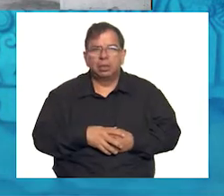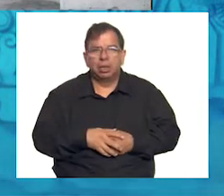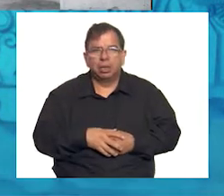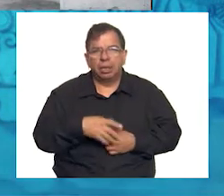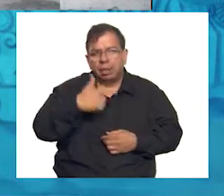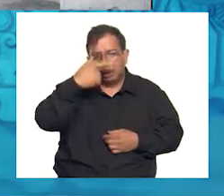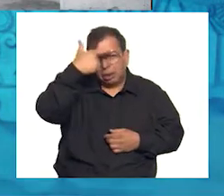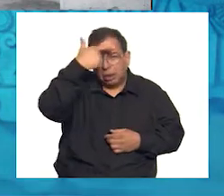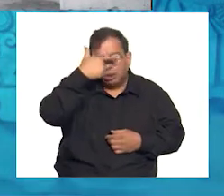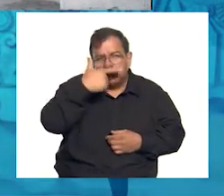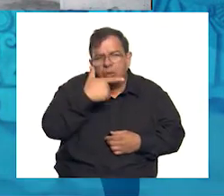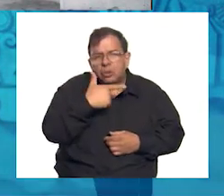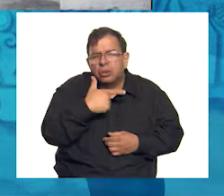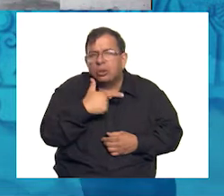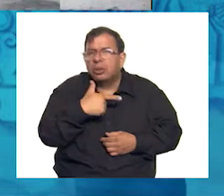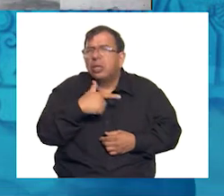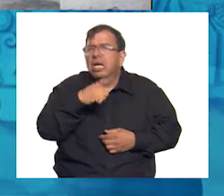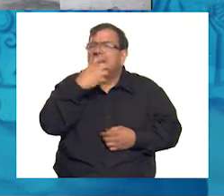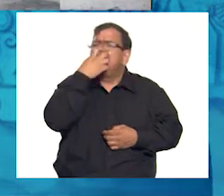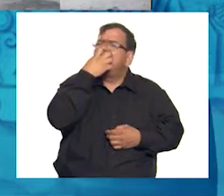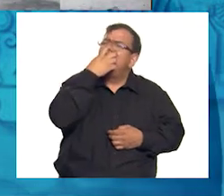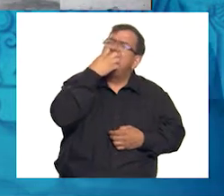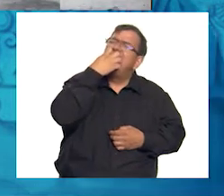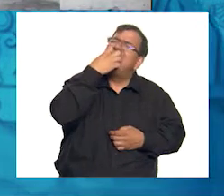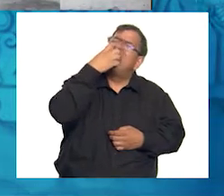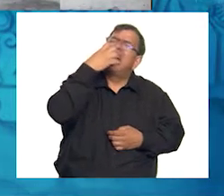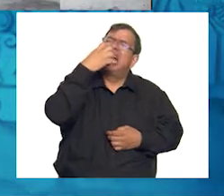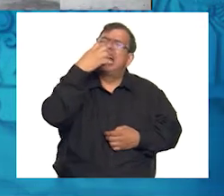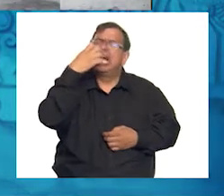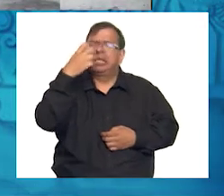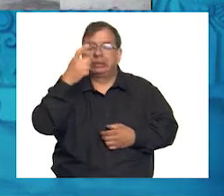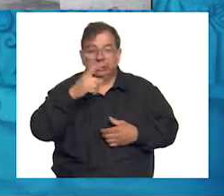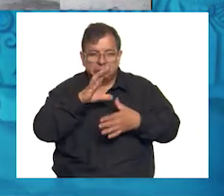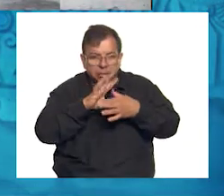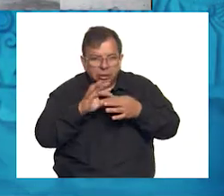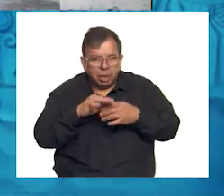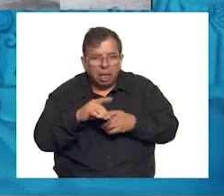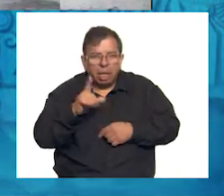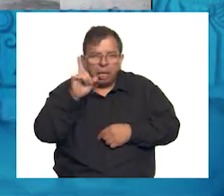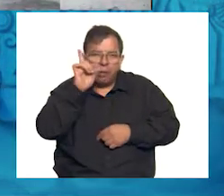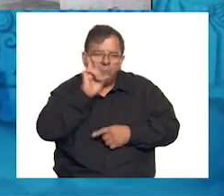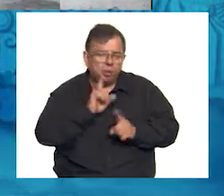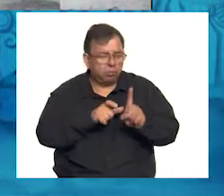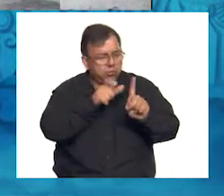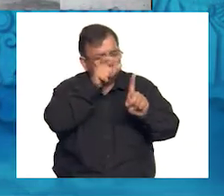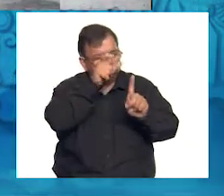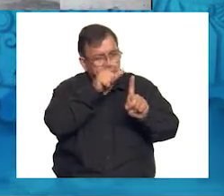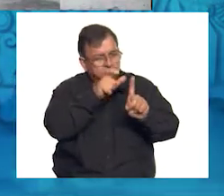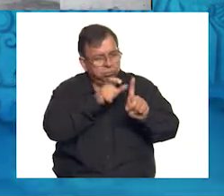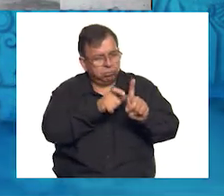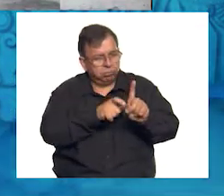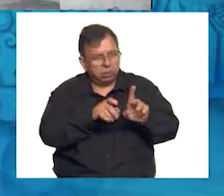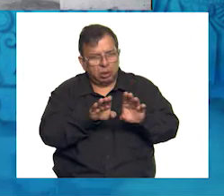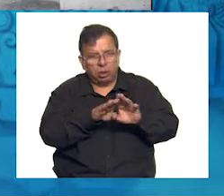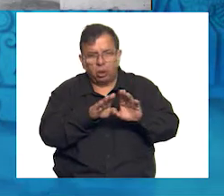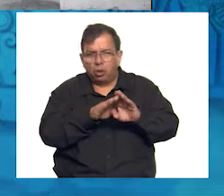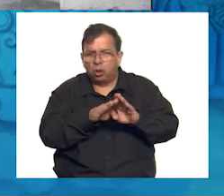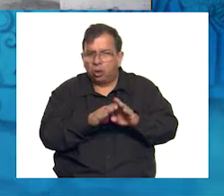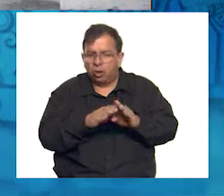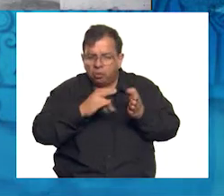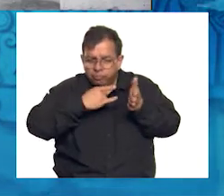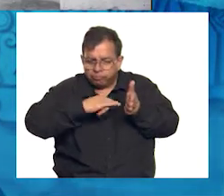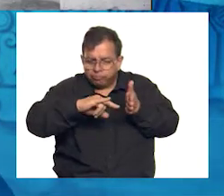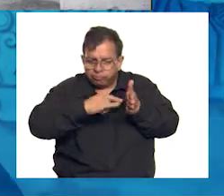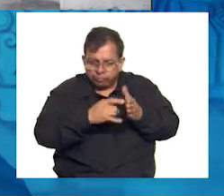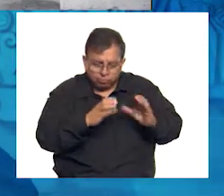noche voceaba y bramaba en el aire. Agrega a la narración que la mujer portaba una cuna que ponía en el mercado y allí